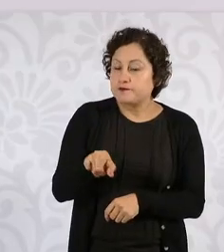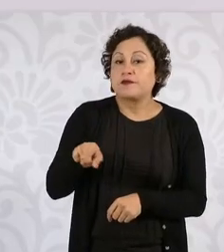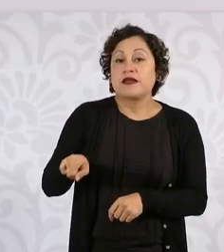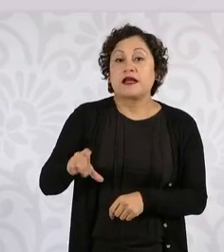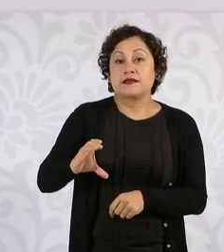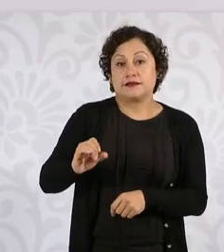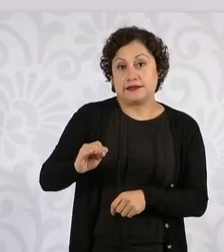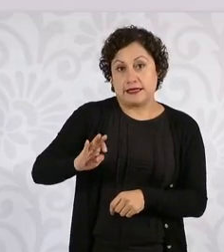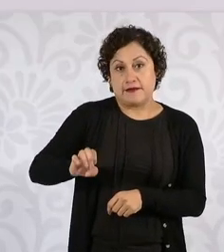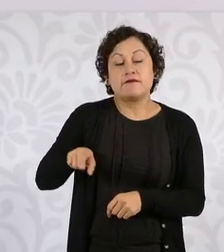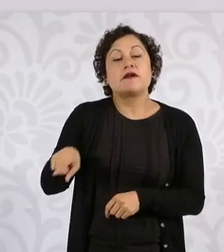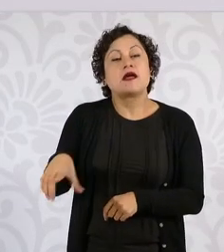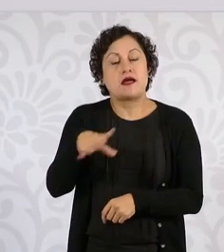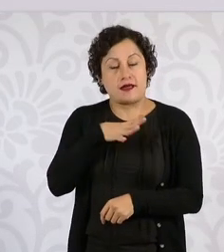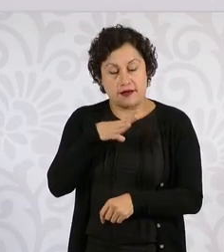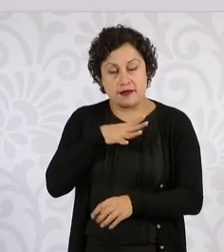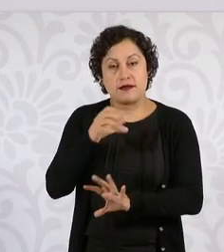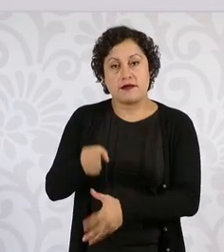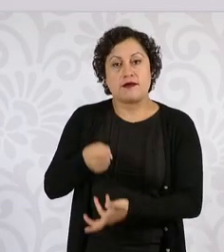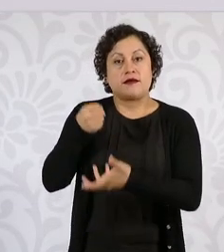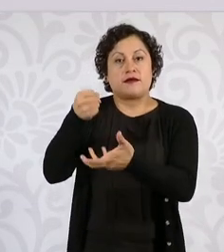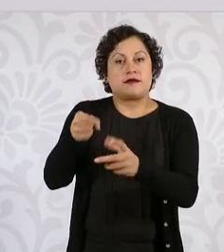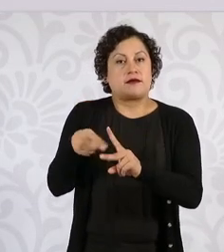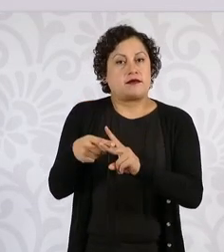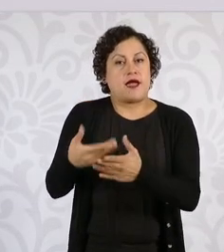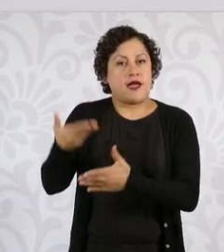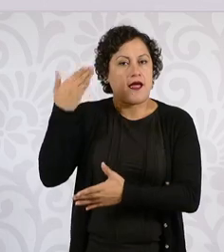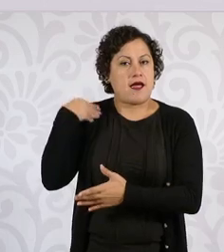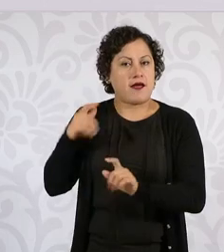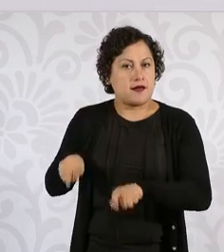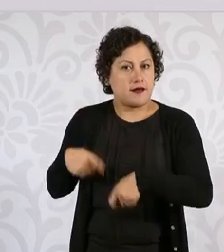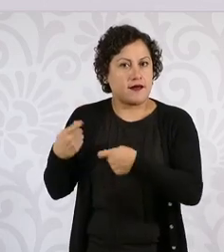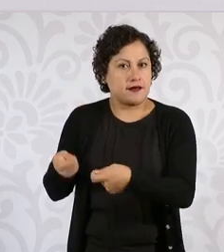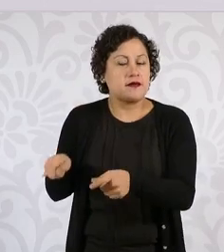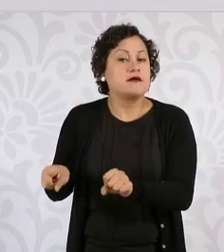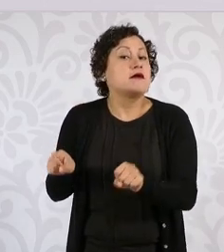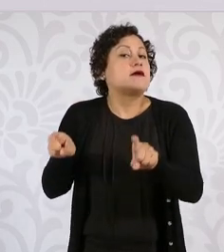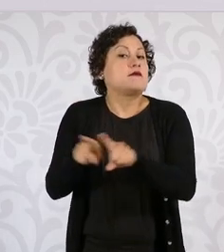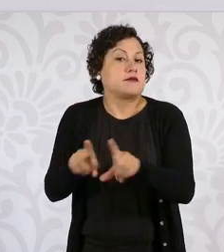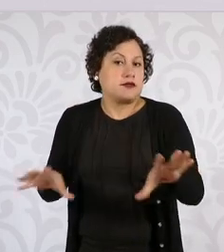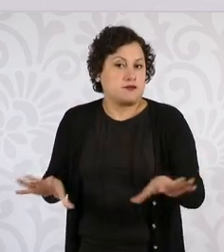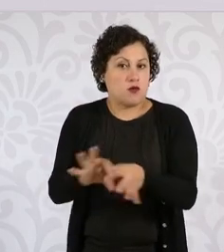conservar para financiar el desarrollo de la Comisión Federal de Electricidad